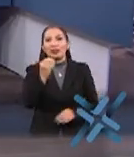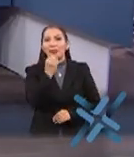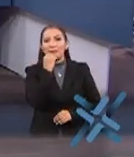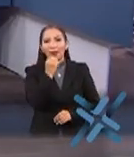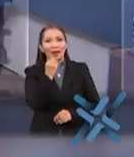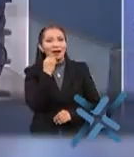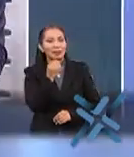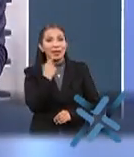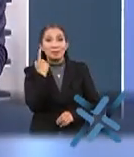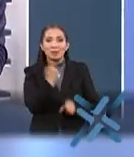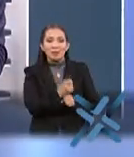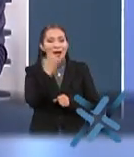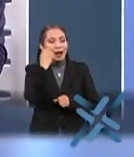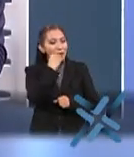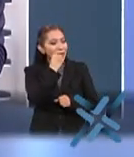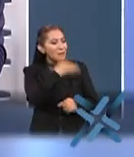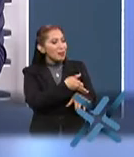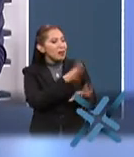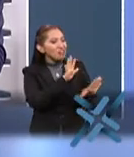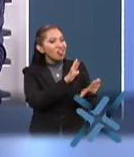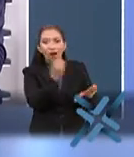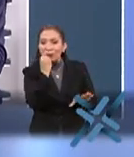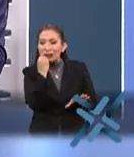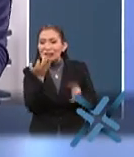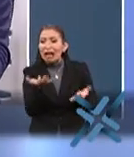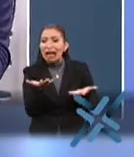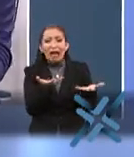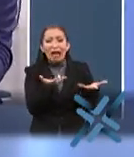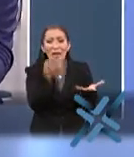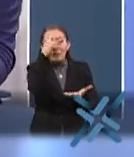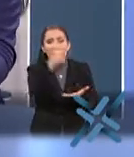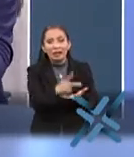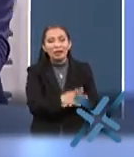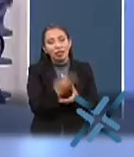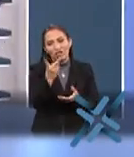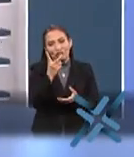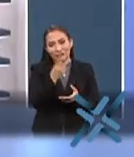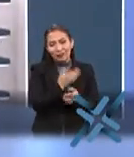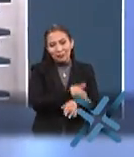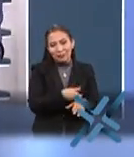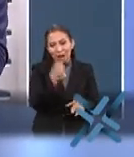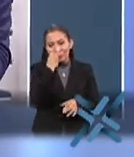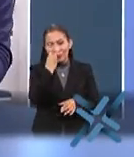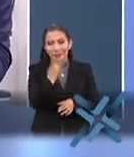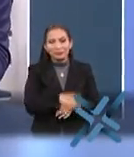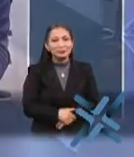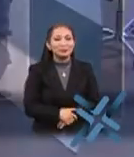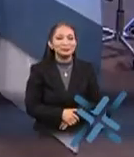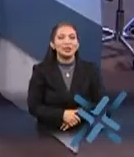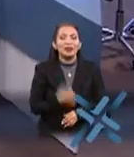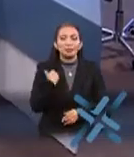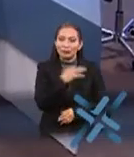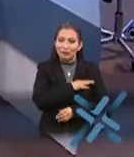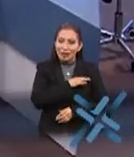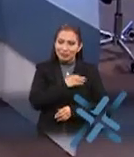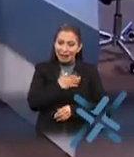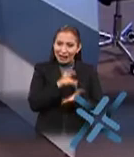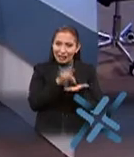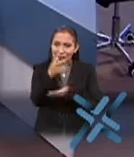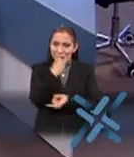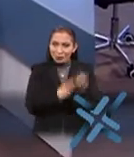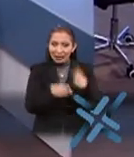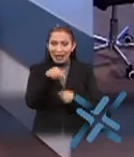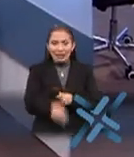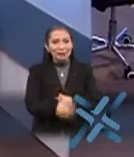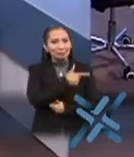A veces extraña primero la comida que la familia, es que la comida ya es tremenda. Bueno, las dos. Bueno, Pues, muchísimas gracias, Berenice, por haber estado con nosotros.